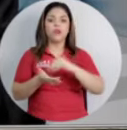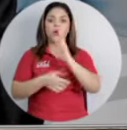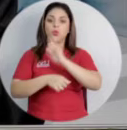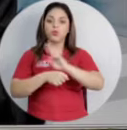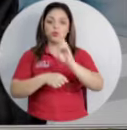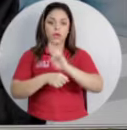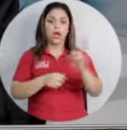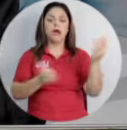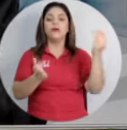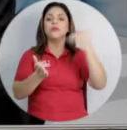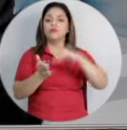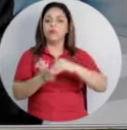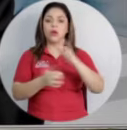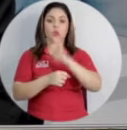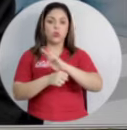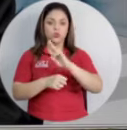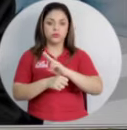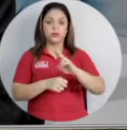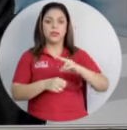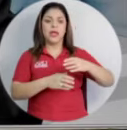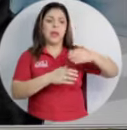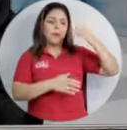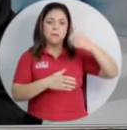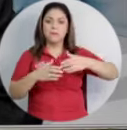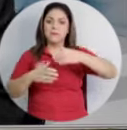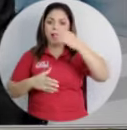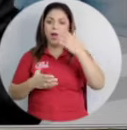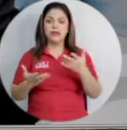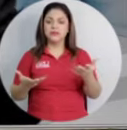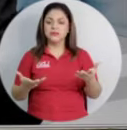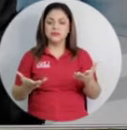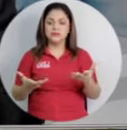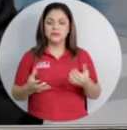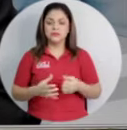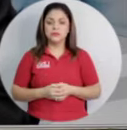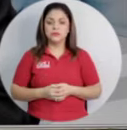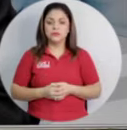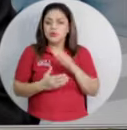no hay a más lo que tenemos, los envases, o sea,